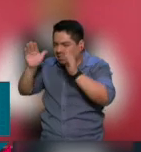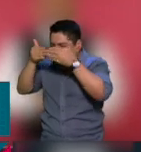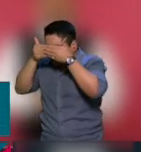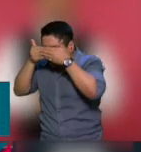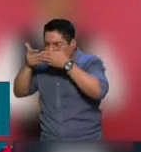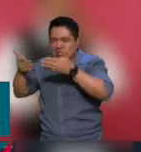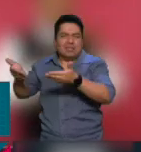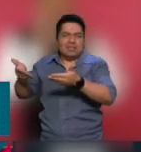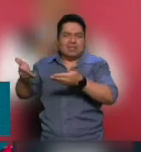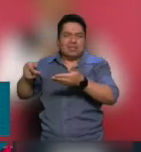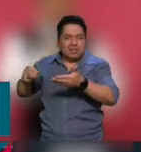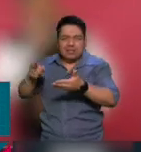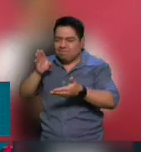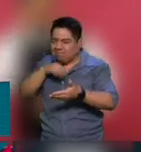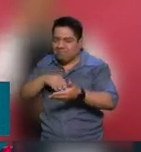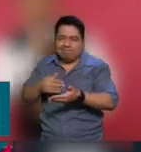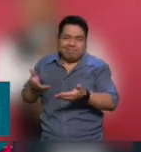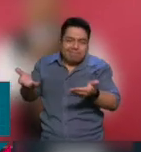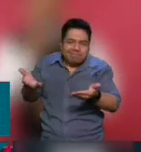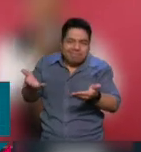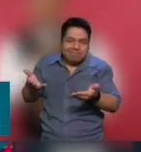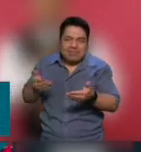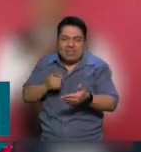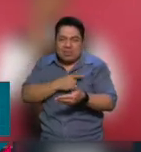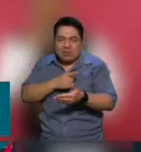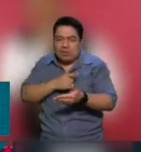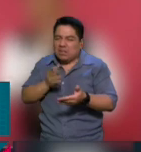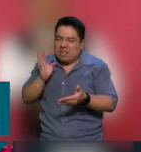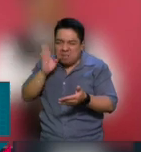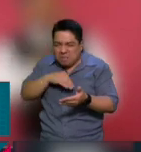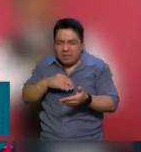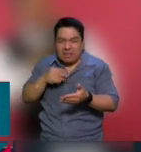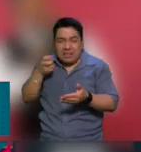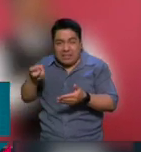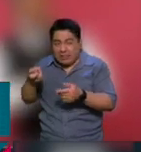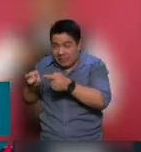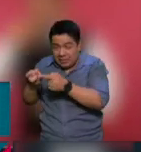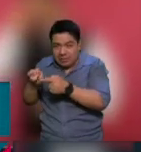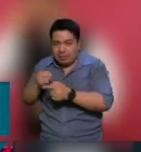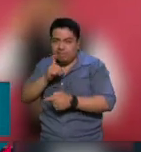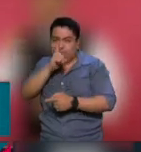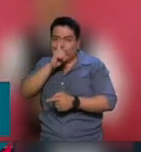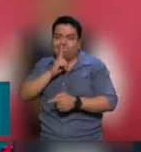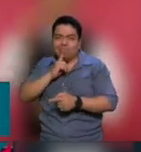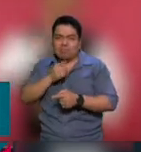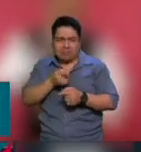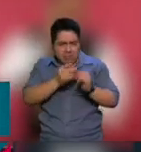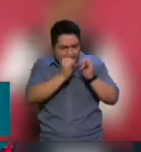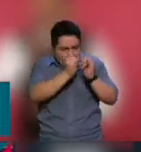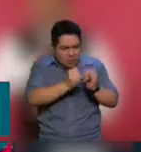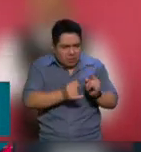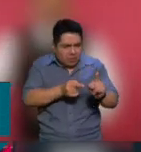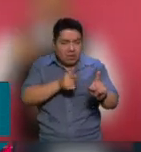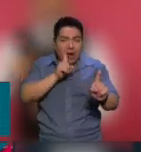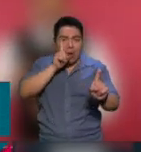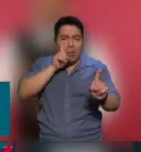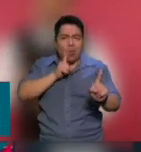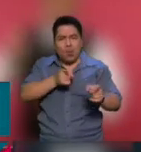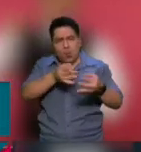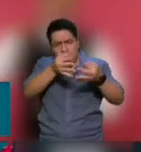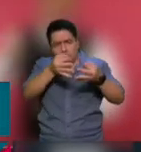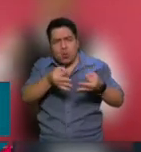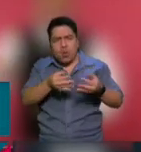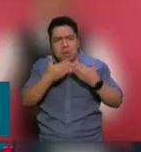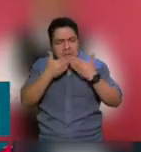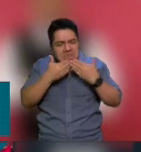manifestación de mal gusto, pero no solo de mal gusto, es una gran mentira. Es una mujer excepcional, extraordinaria,